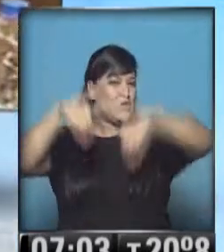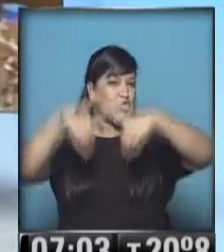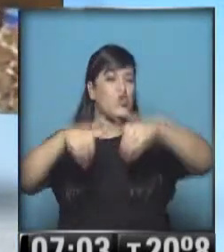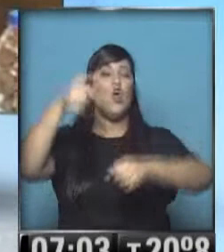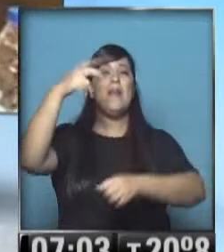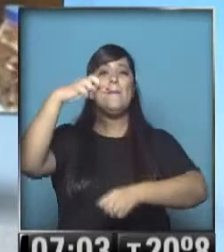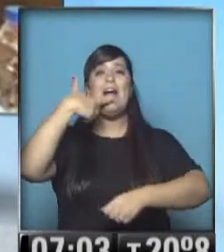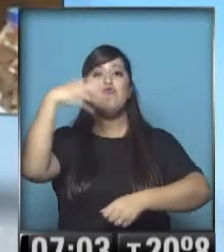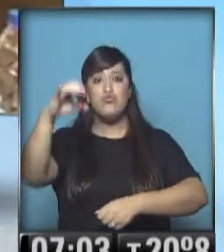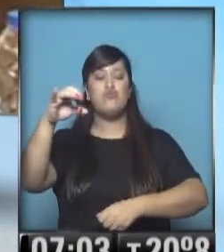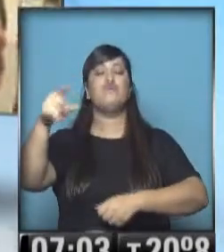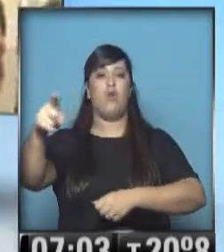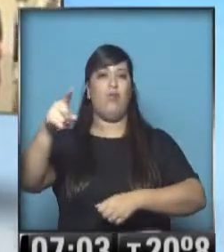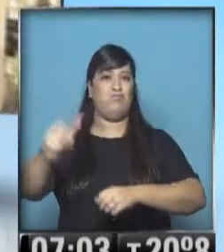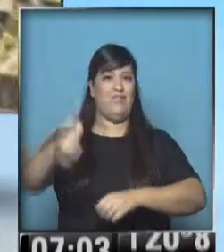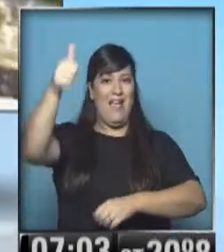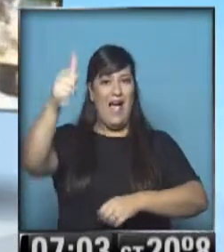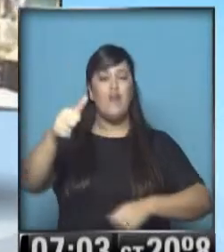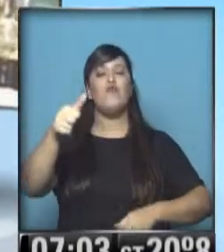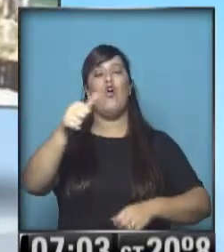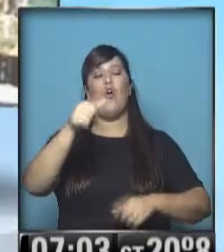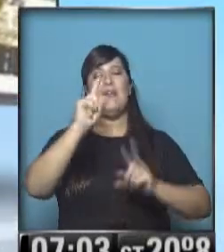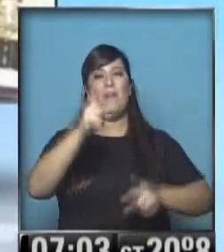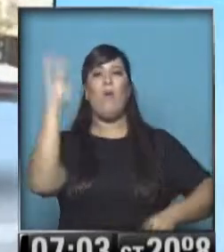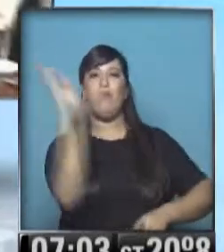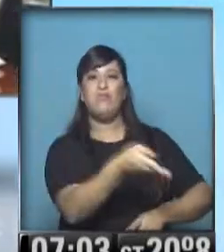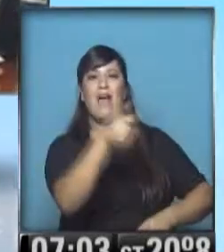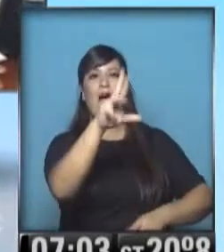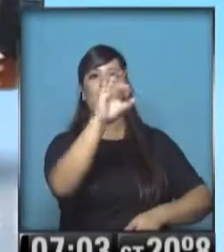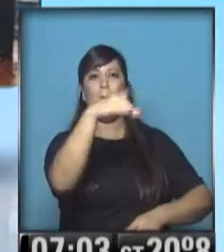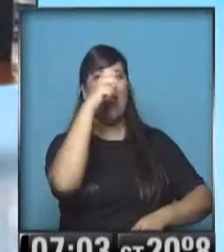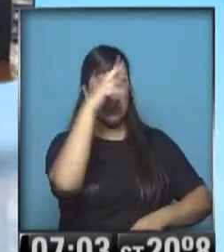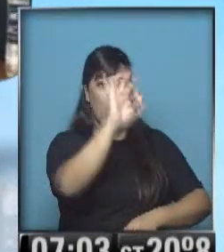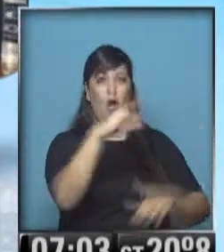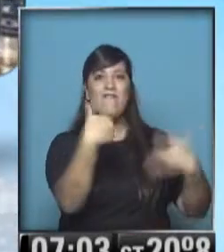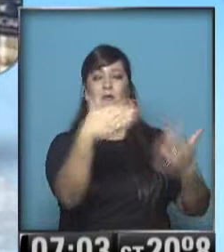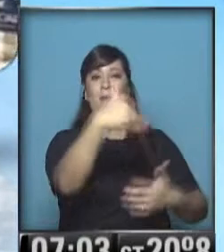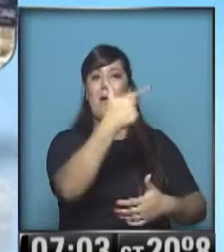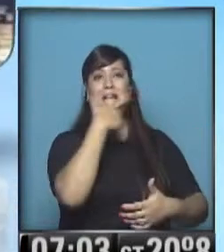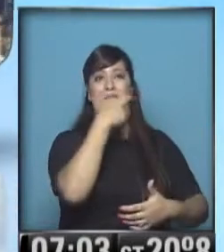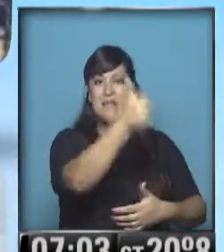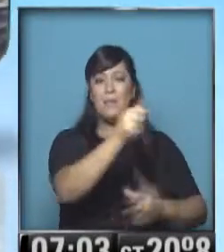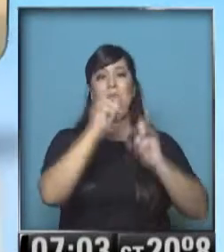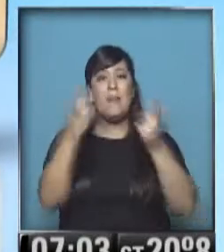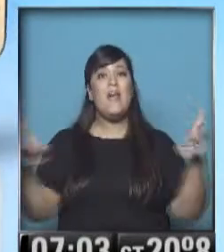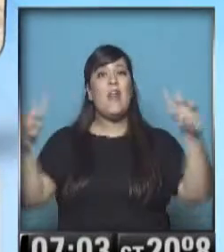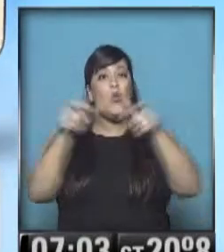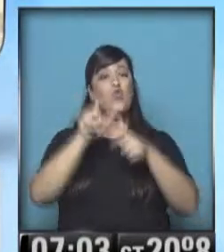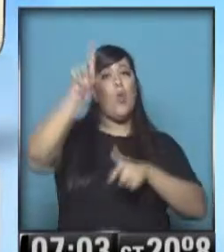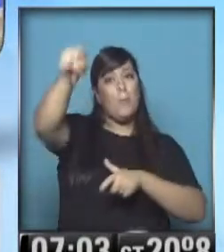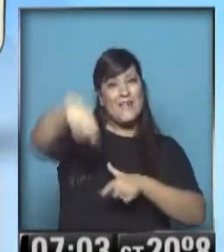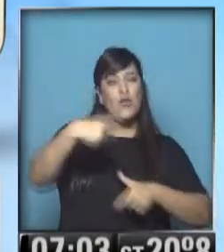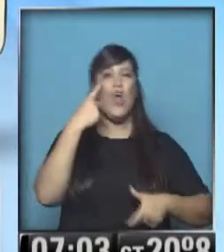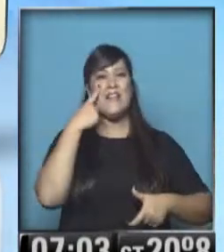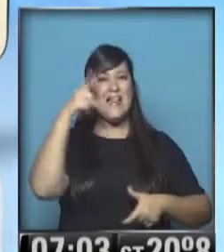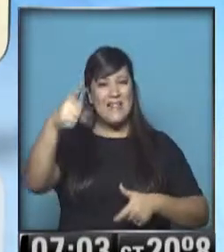14 puntos a Romero, candidato del masismo. A la reunión asistió también el intendente de la capital salteña y candidato a